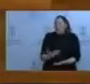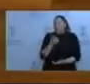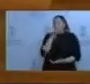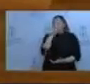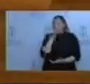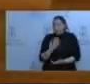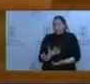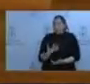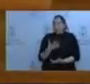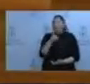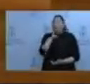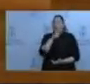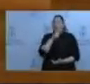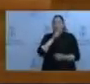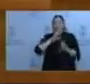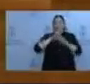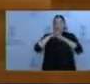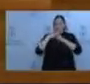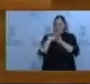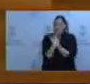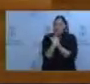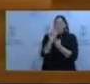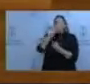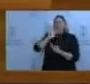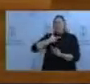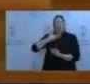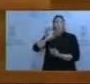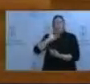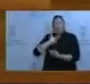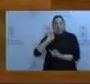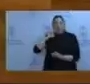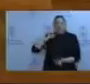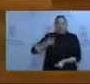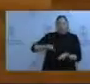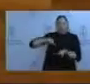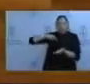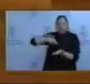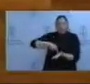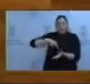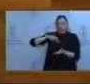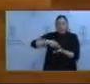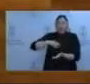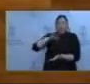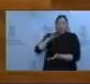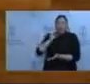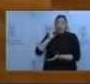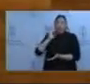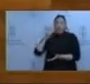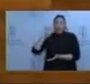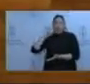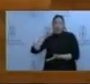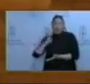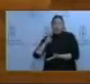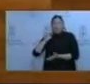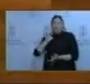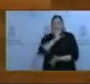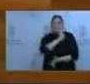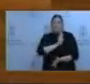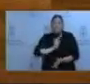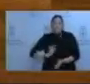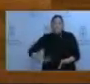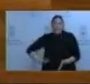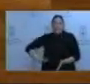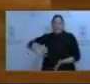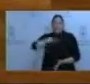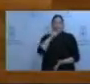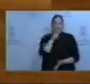todavía en esa situación conocíamos alguna reclamación sobre Sogepsa no tramitada todavía, es decir, que está sobre